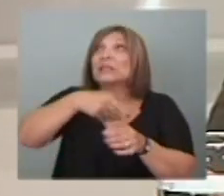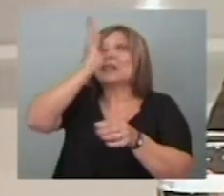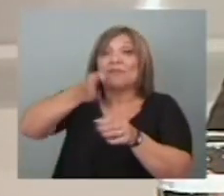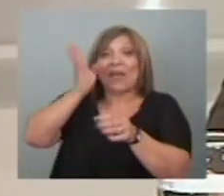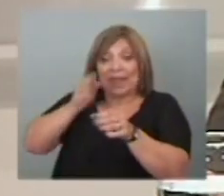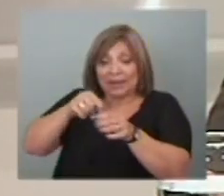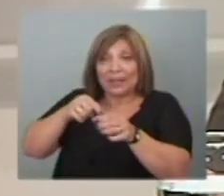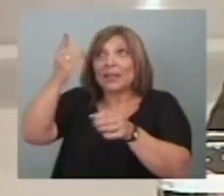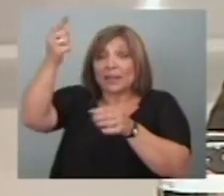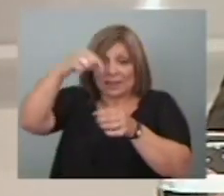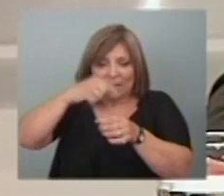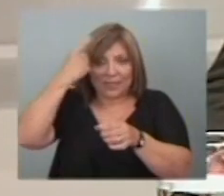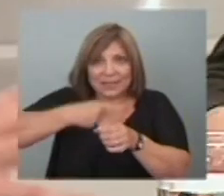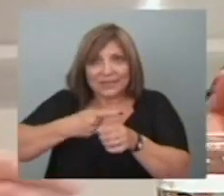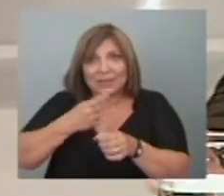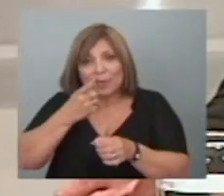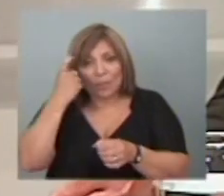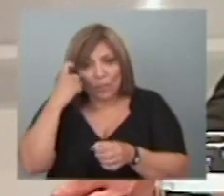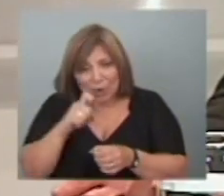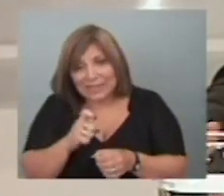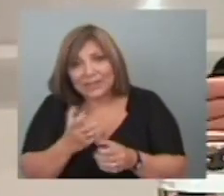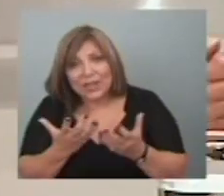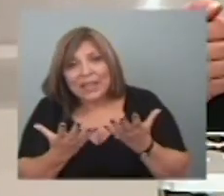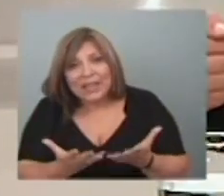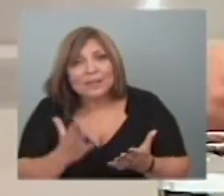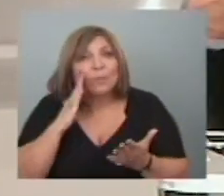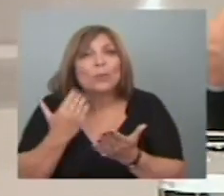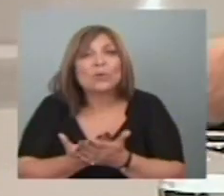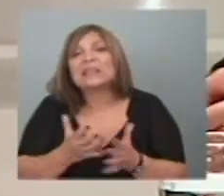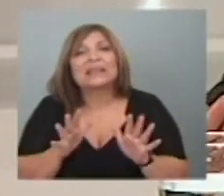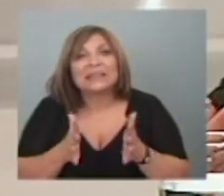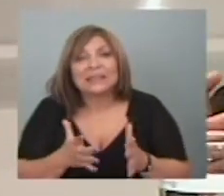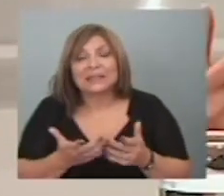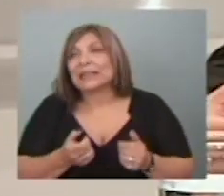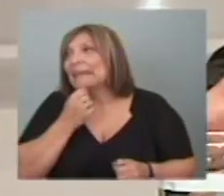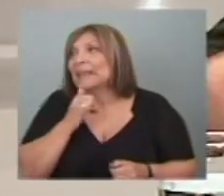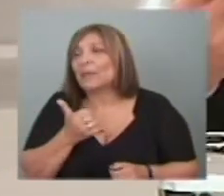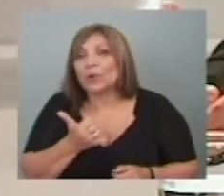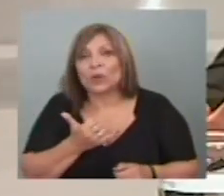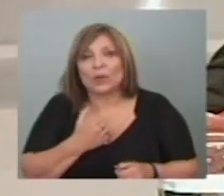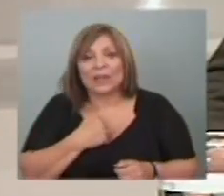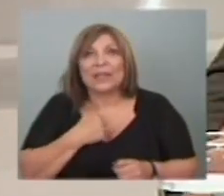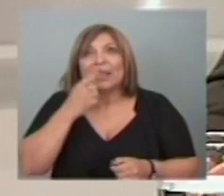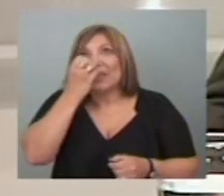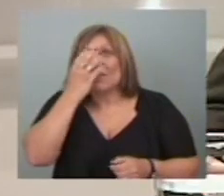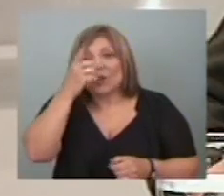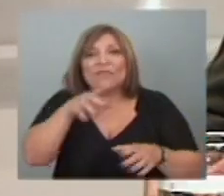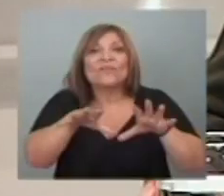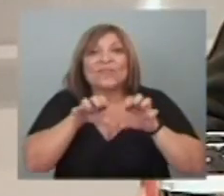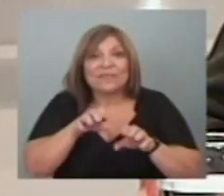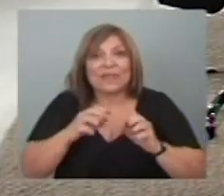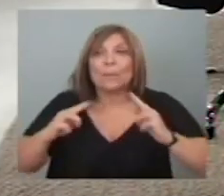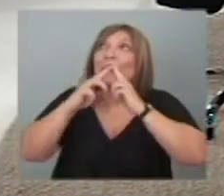las ideas que propone este anteproyecto, por calificarlo de alguna manera, es que si, por ejemplo, tenés a alguien de Trinidad viviendo